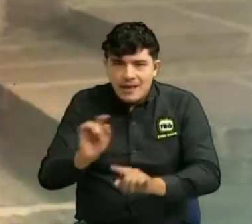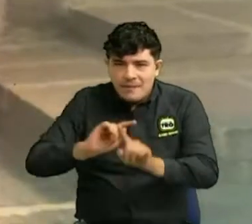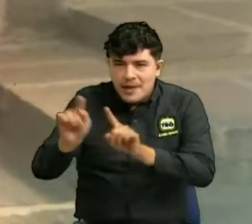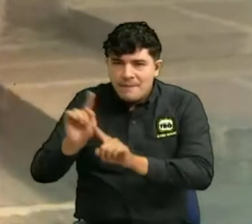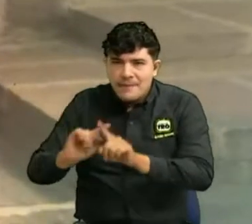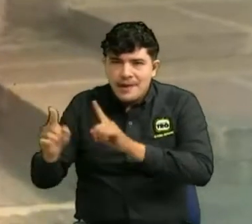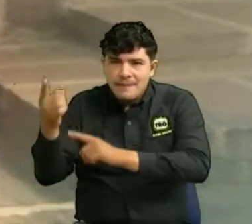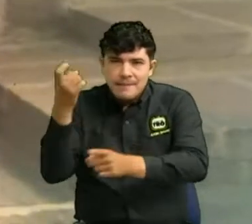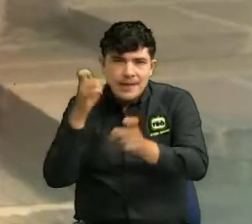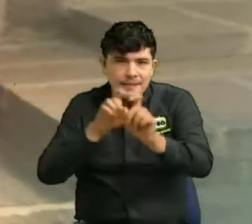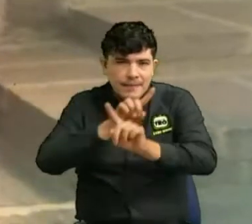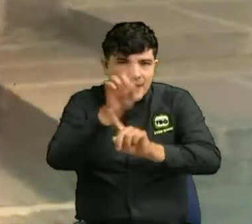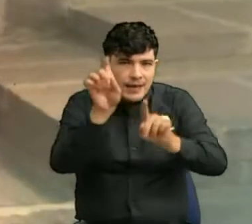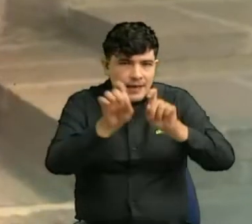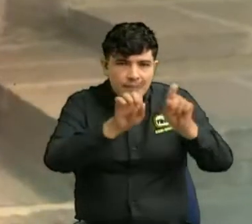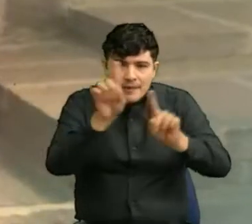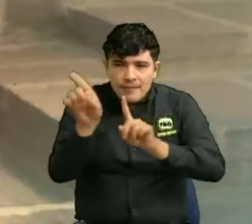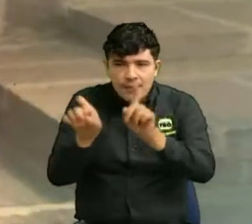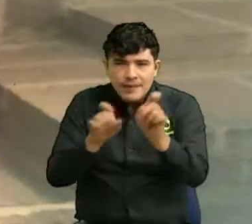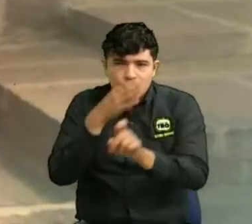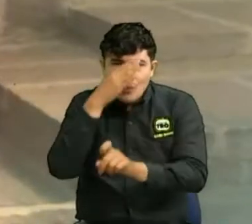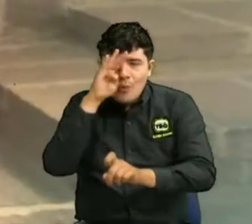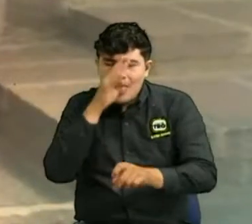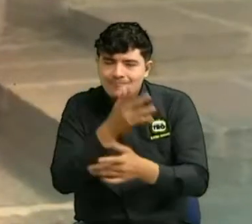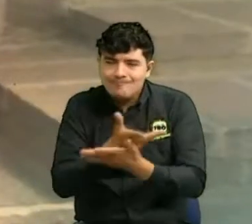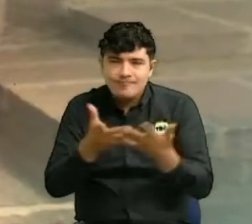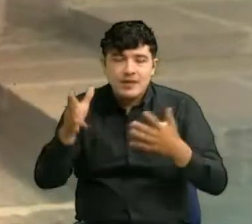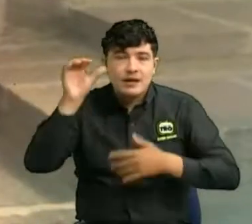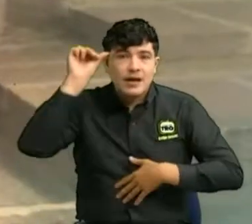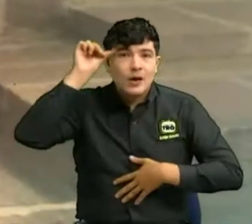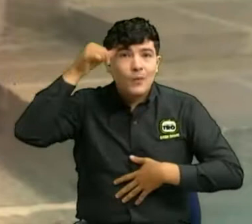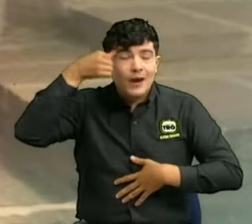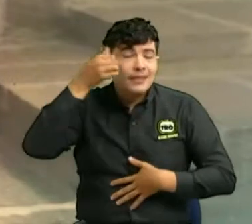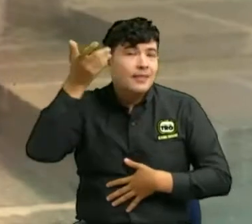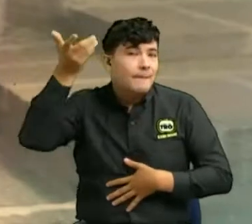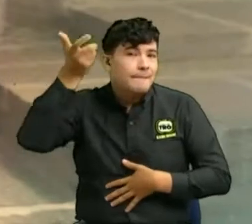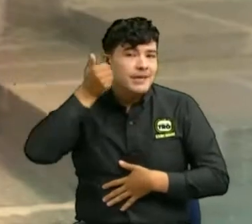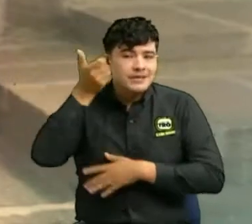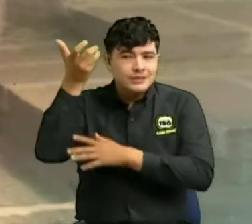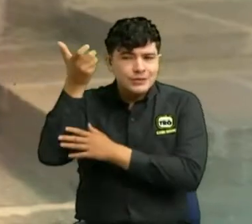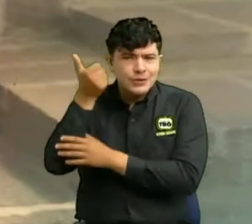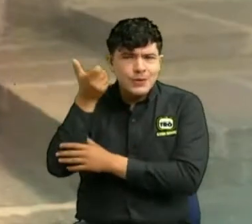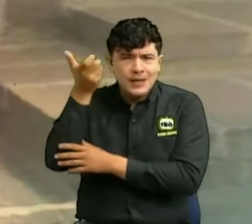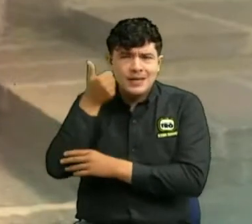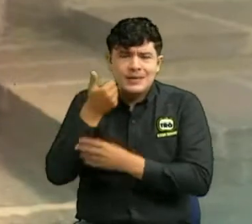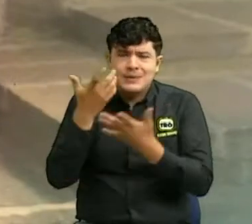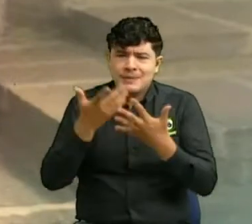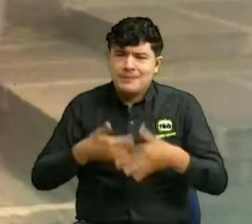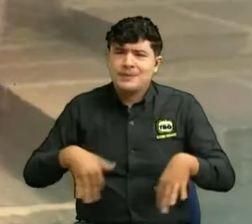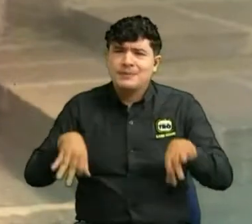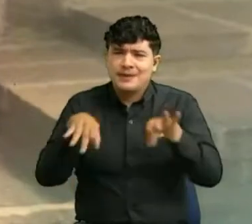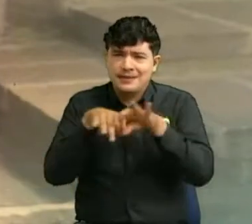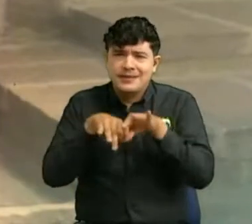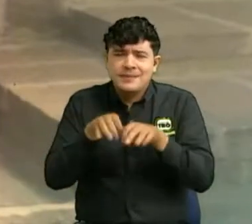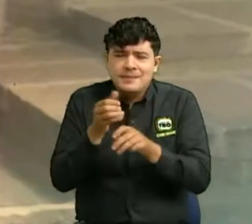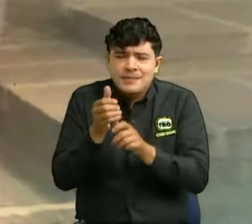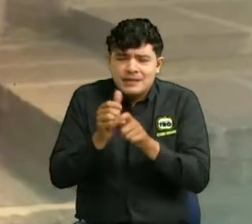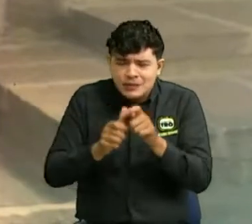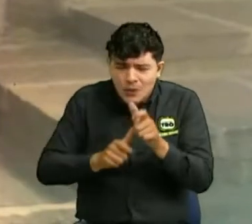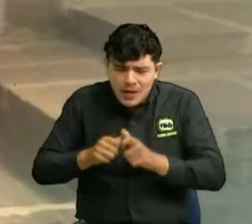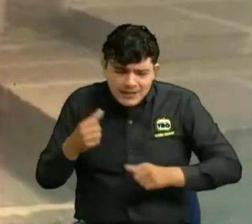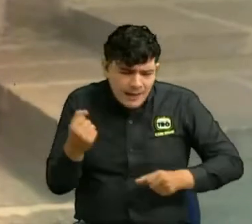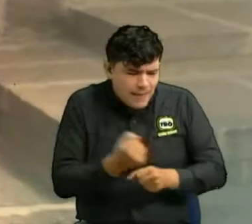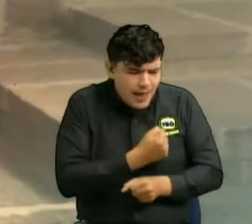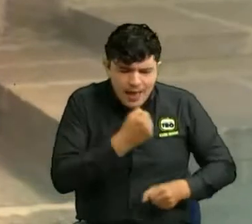preguntas, todas esas inquietudes. Recordemos que la pensión es el futuro para las personas que ya han